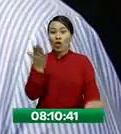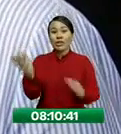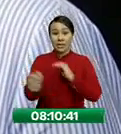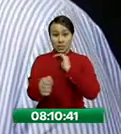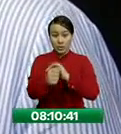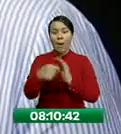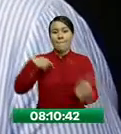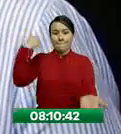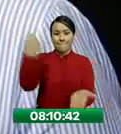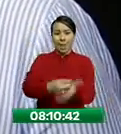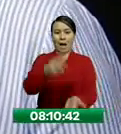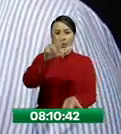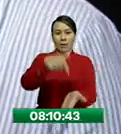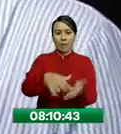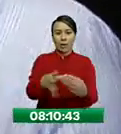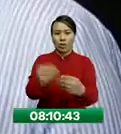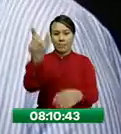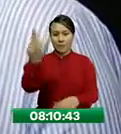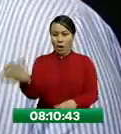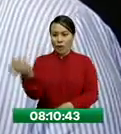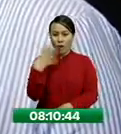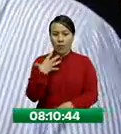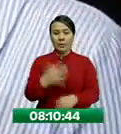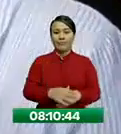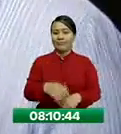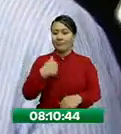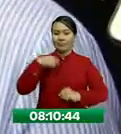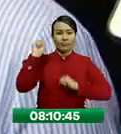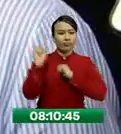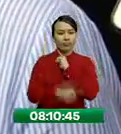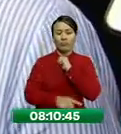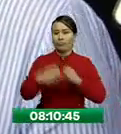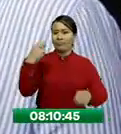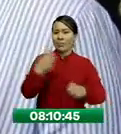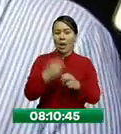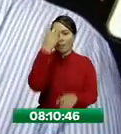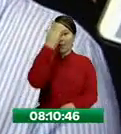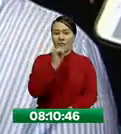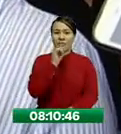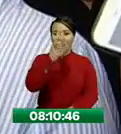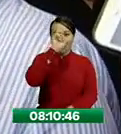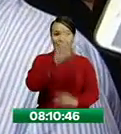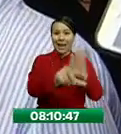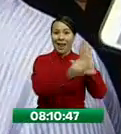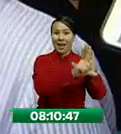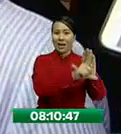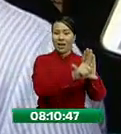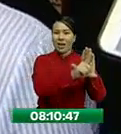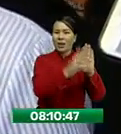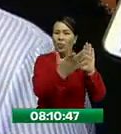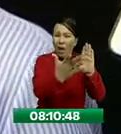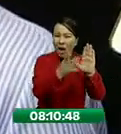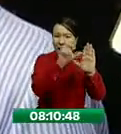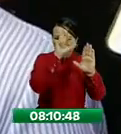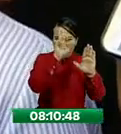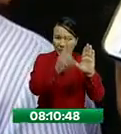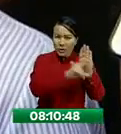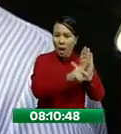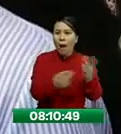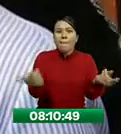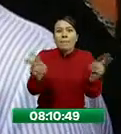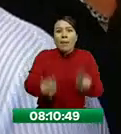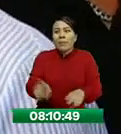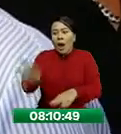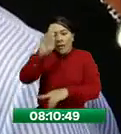con todo el rigor de la ley. Aquí no hay excusa y en estos casos de donde ha habido intención de causar